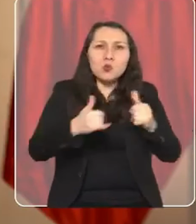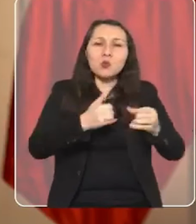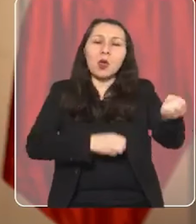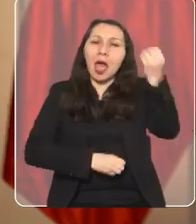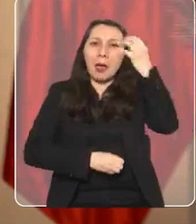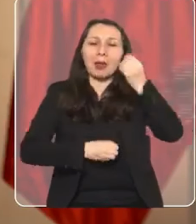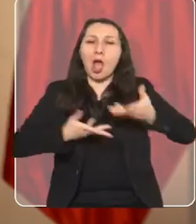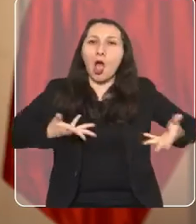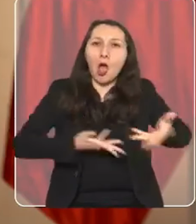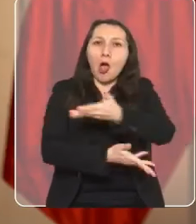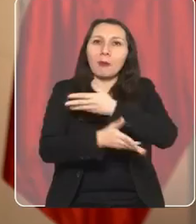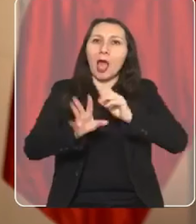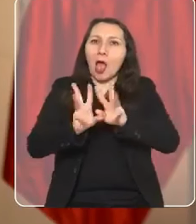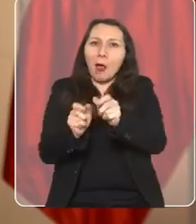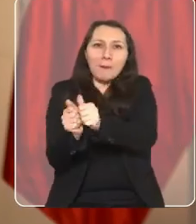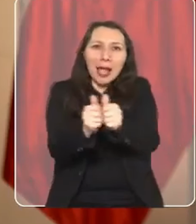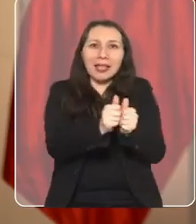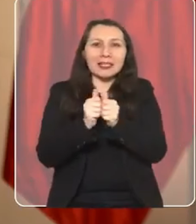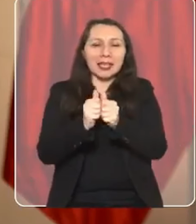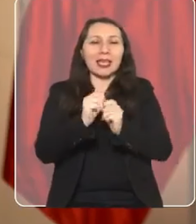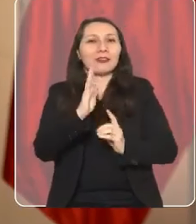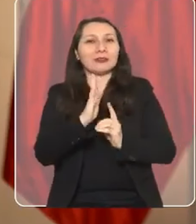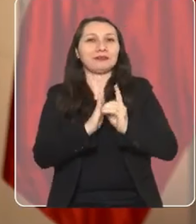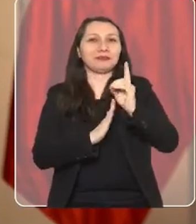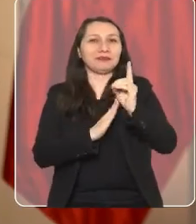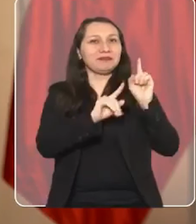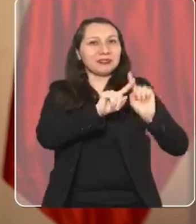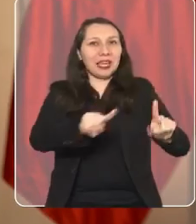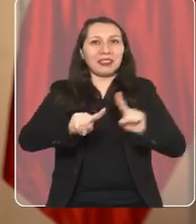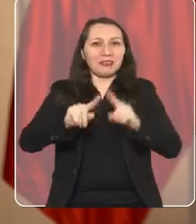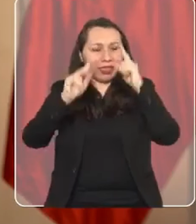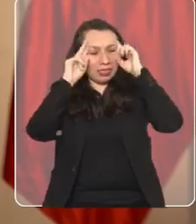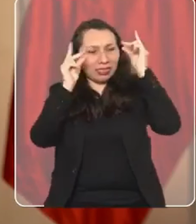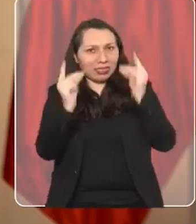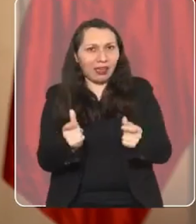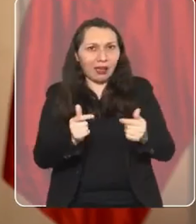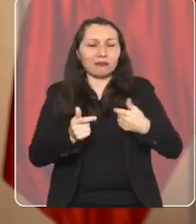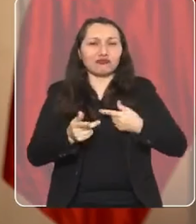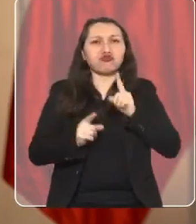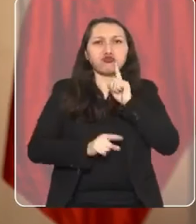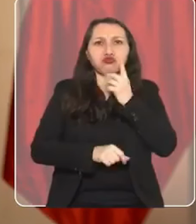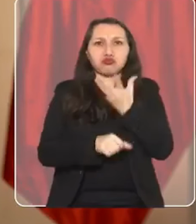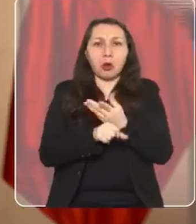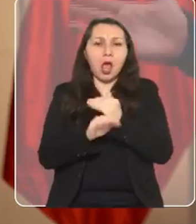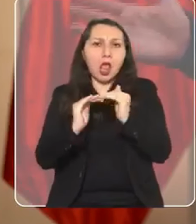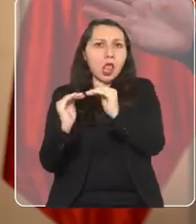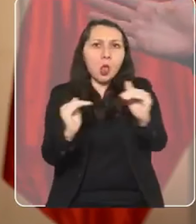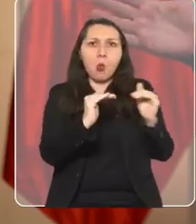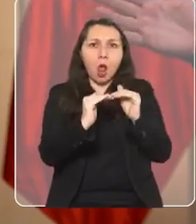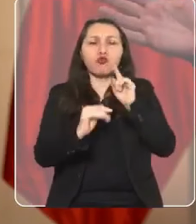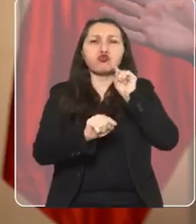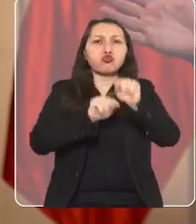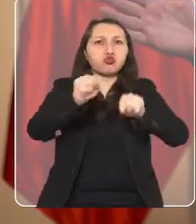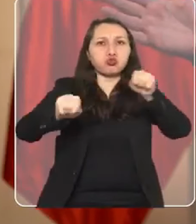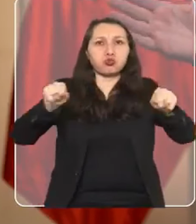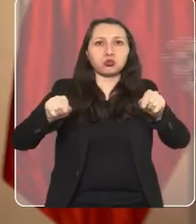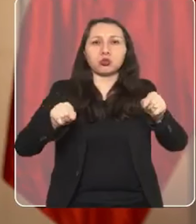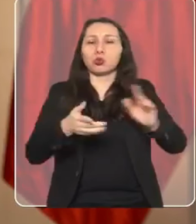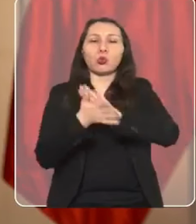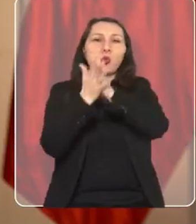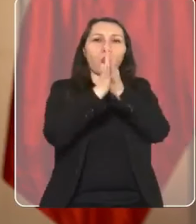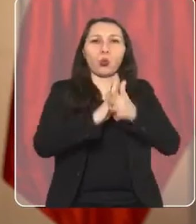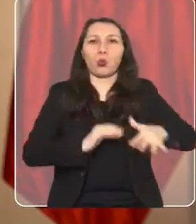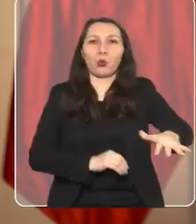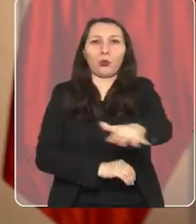aprender compartir con sus compañeros y desarrollar los distintos talentos y destrezas que están Igualmente distribuidos en